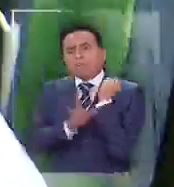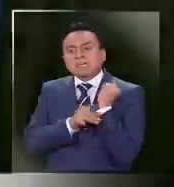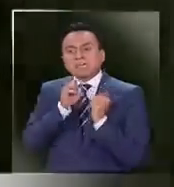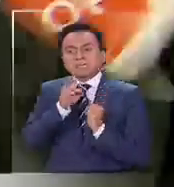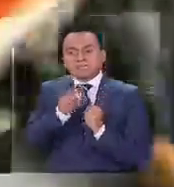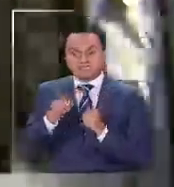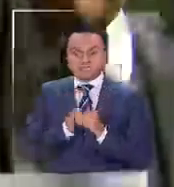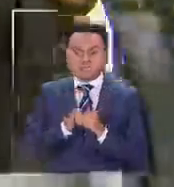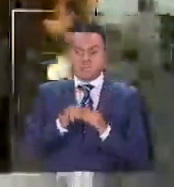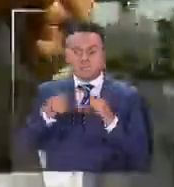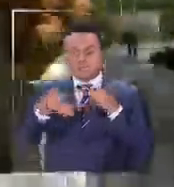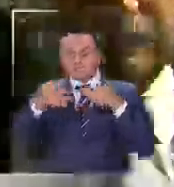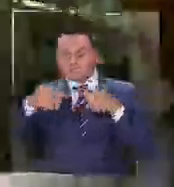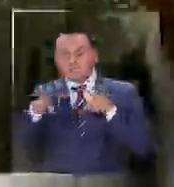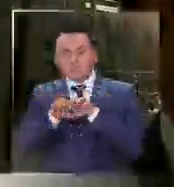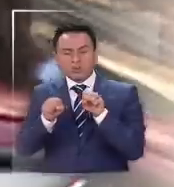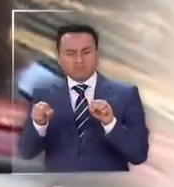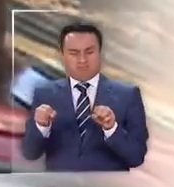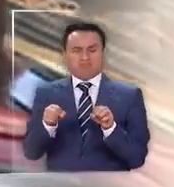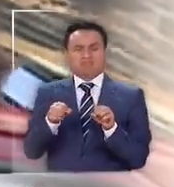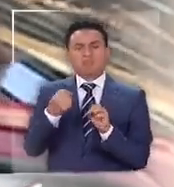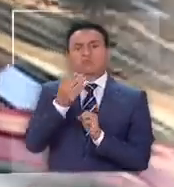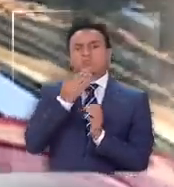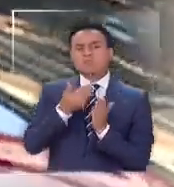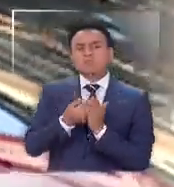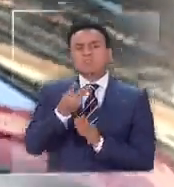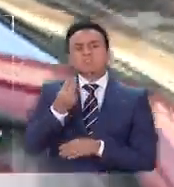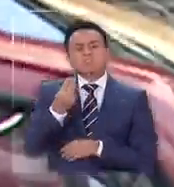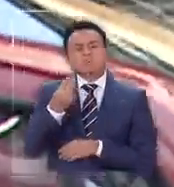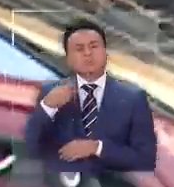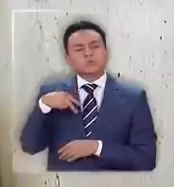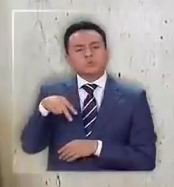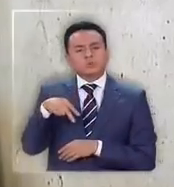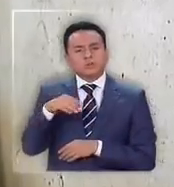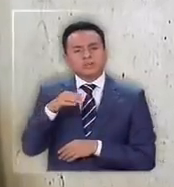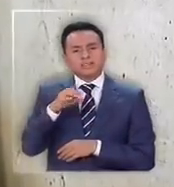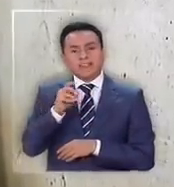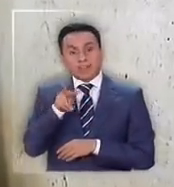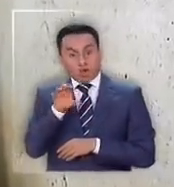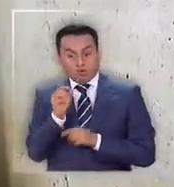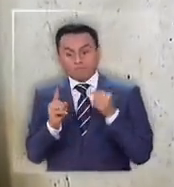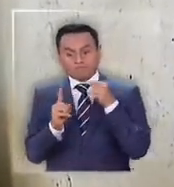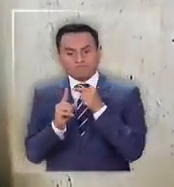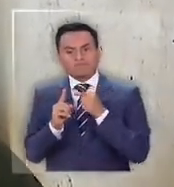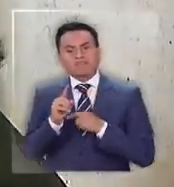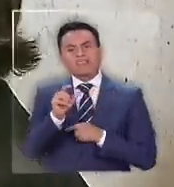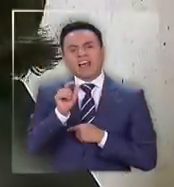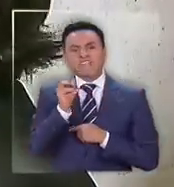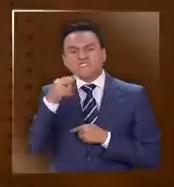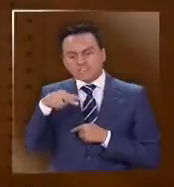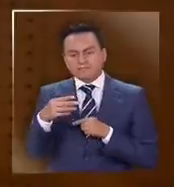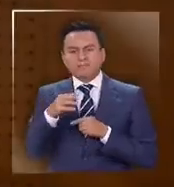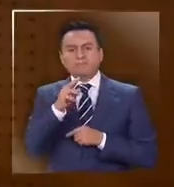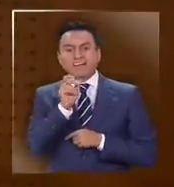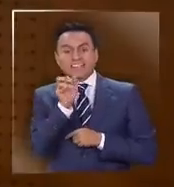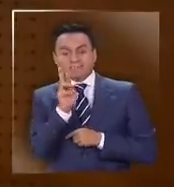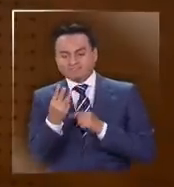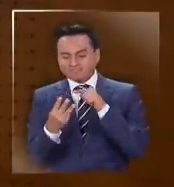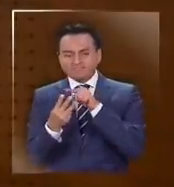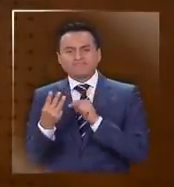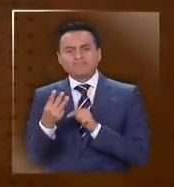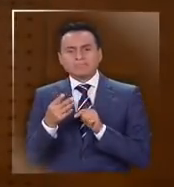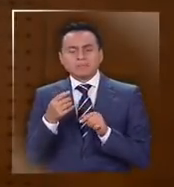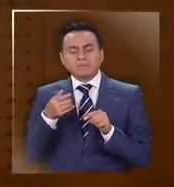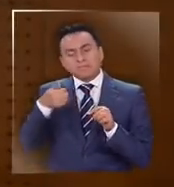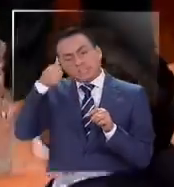audiencia para sellar este polémico acuerdo quedó fijada para el 13 de junio, tras la cual Carlos Alberto Delano, Carlos Eugenio Lavín y Pablo Wagner arriesgan una